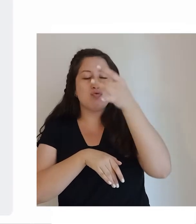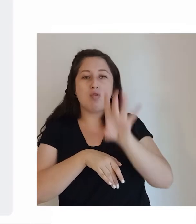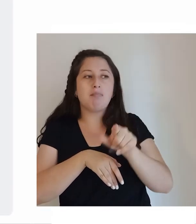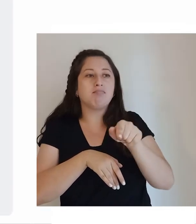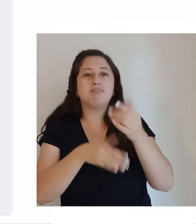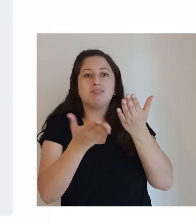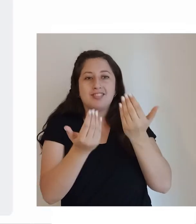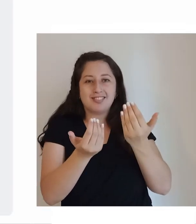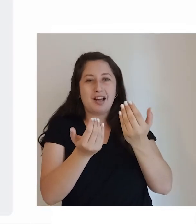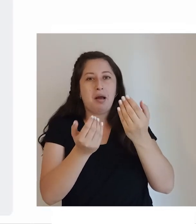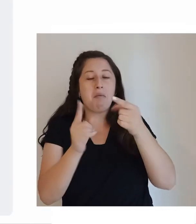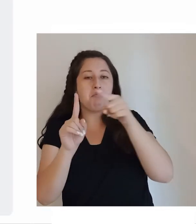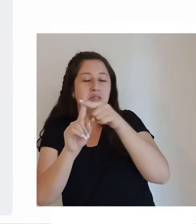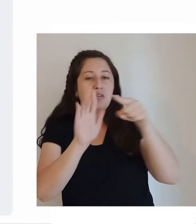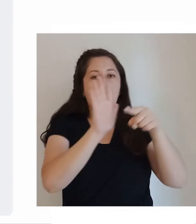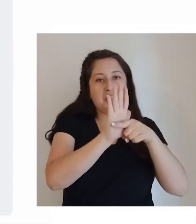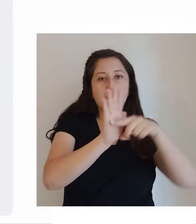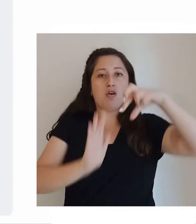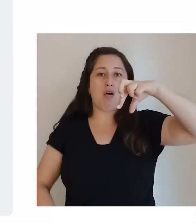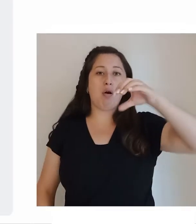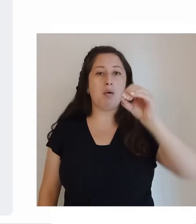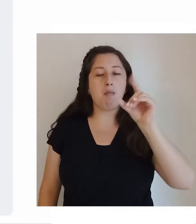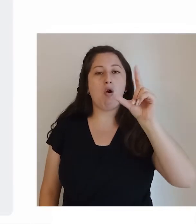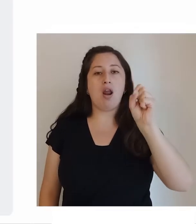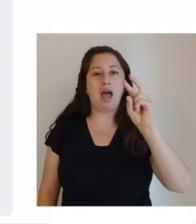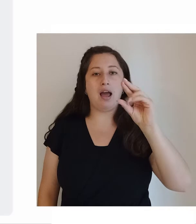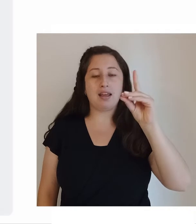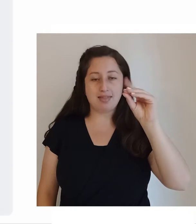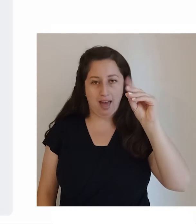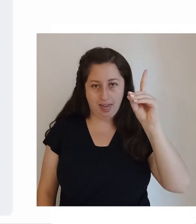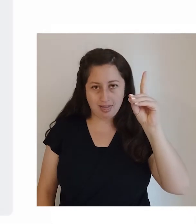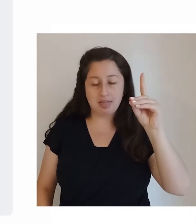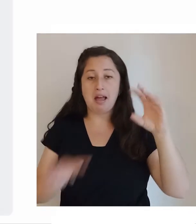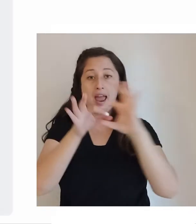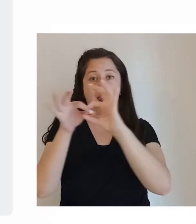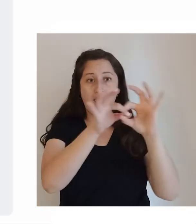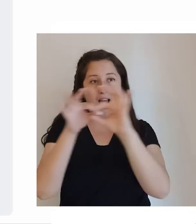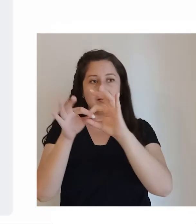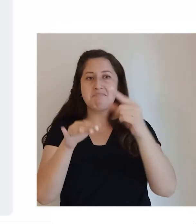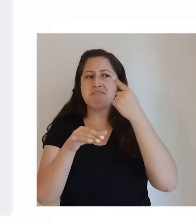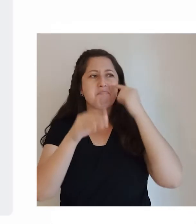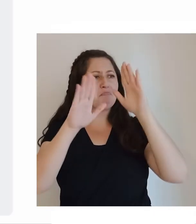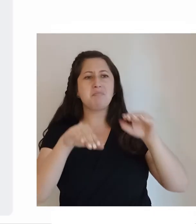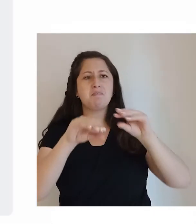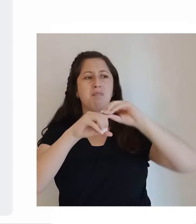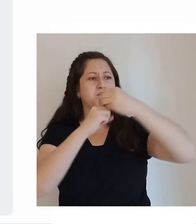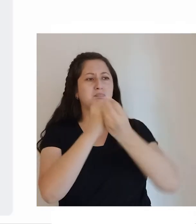moléculas solo basta determinar la polaridad del enlace para conocer la polaridad de la molécula